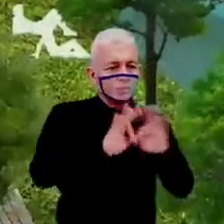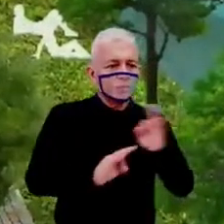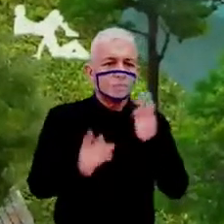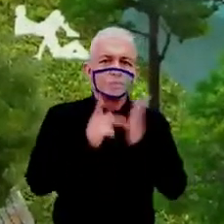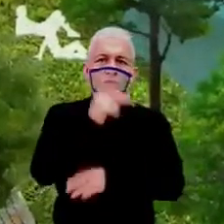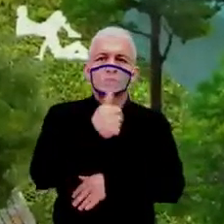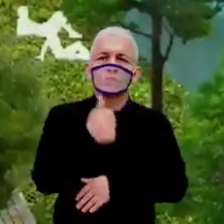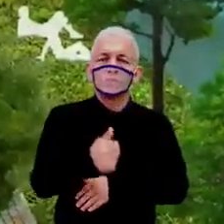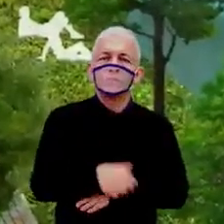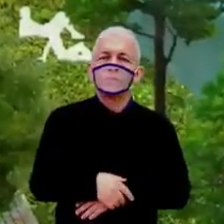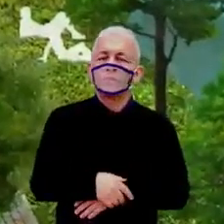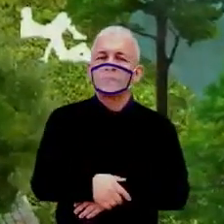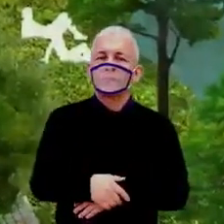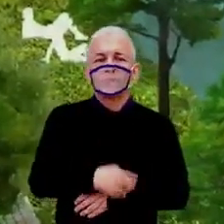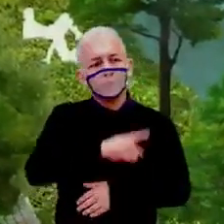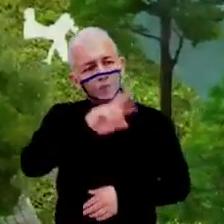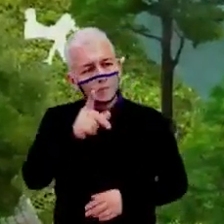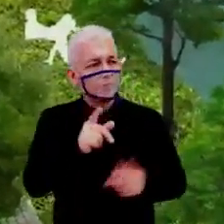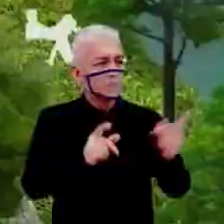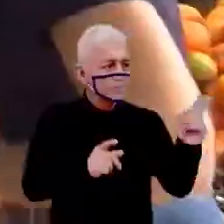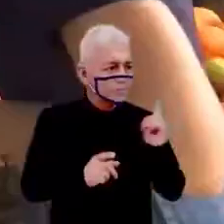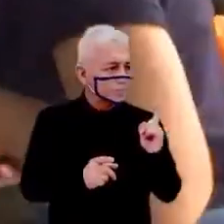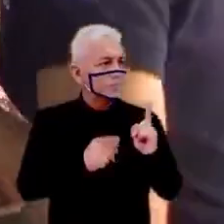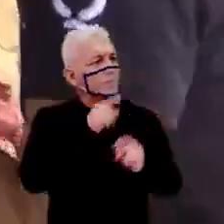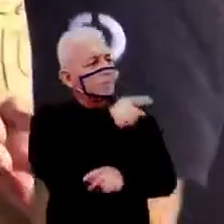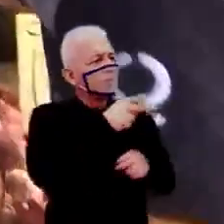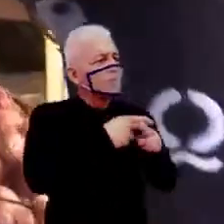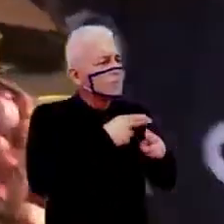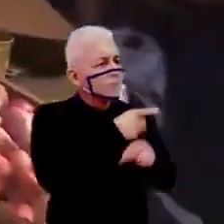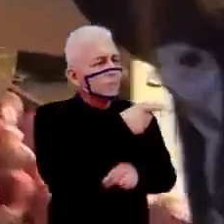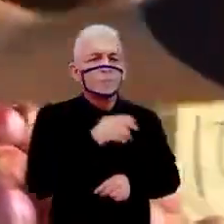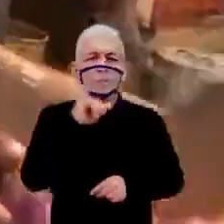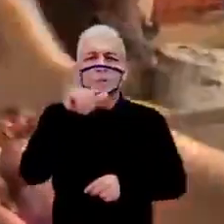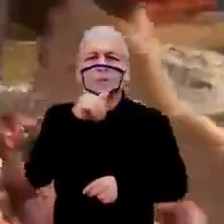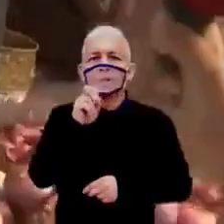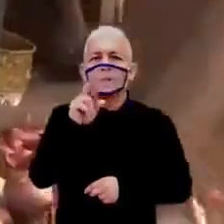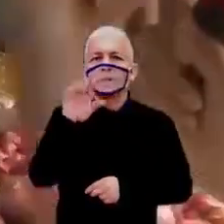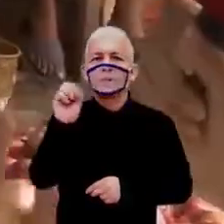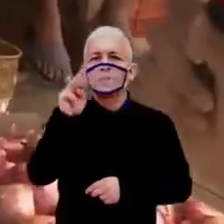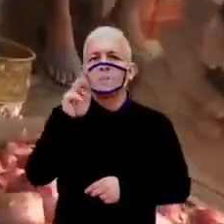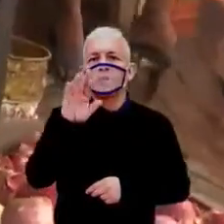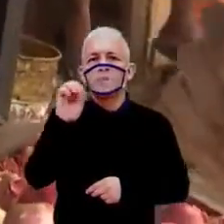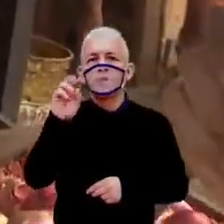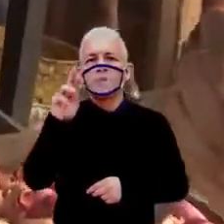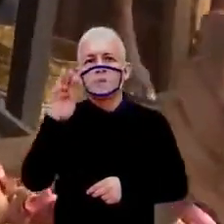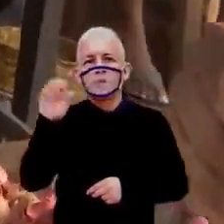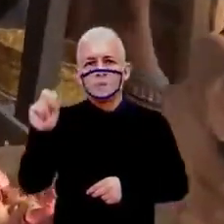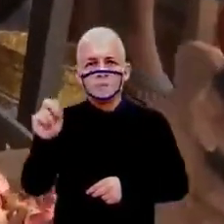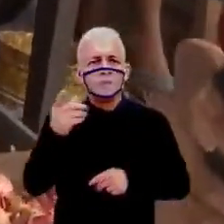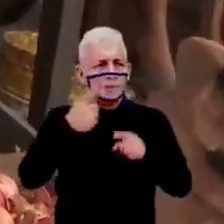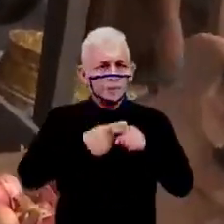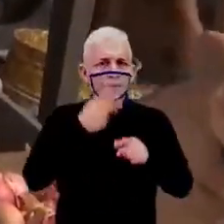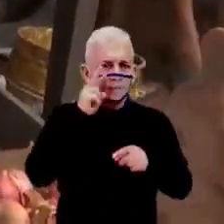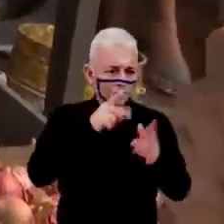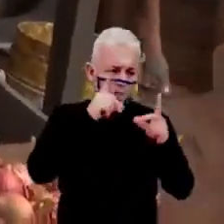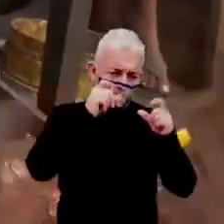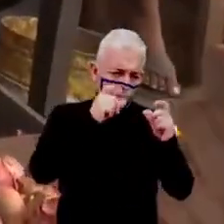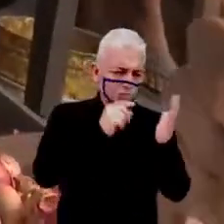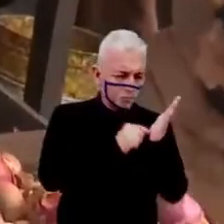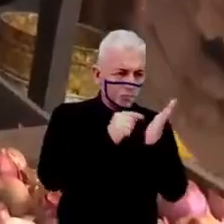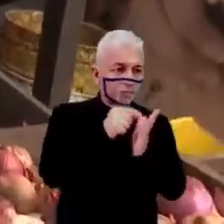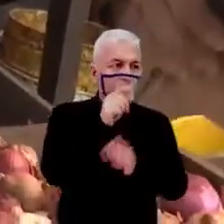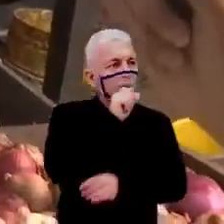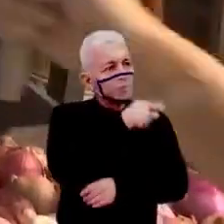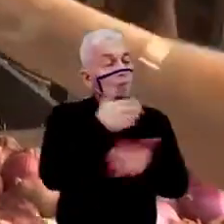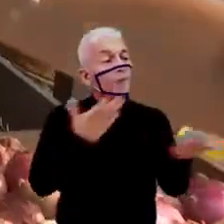hacer. Acá estamos con otro de los vendedores. ¿Cómo está? ¿Cómo es su nombre? Jairo Moreno. Señor Jairo, ya usted tuvo la oportunidad de ver las fotos de Gran Bazar. ¿Cómo